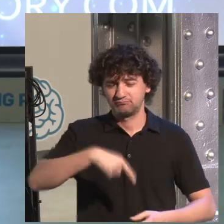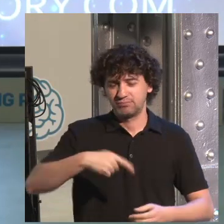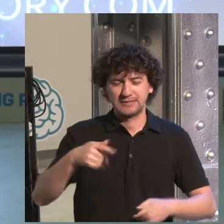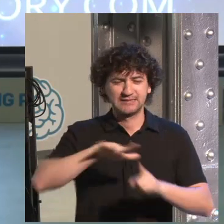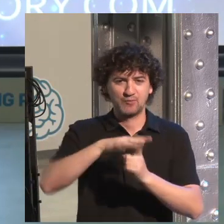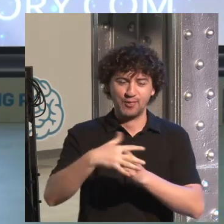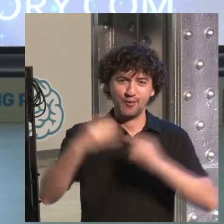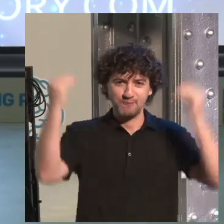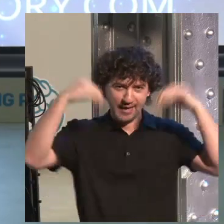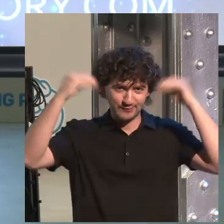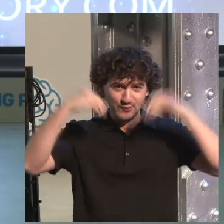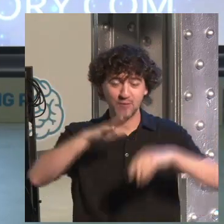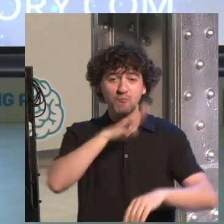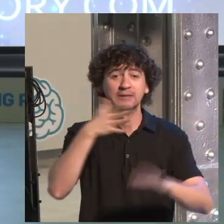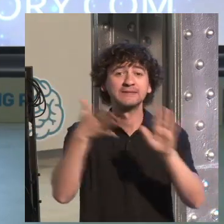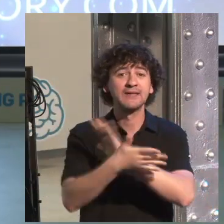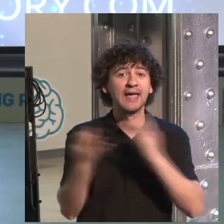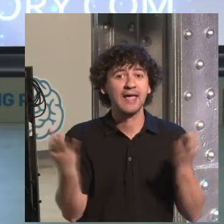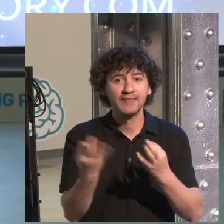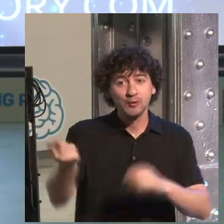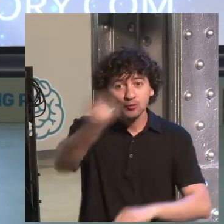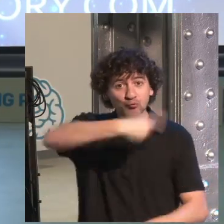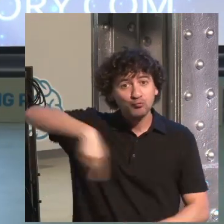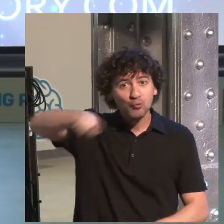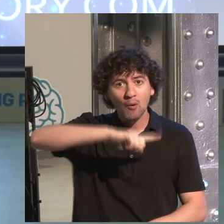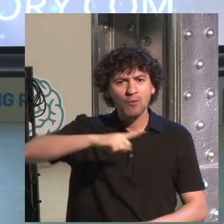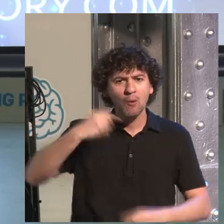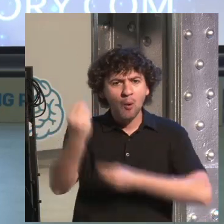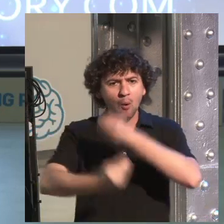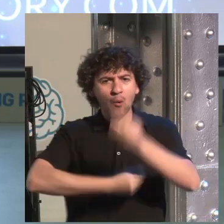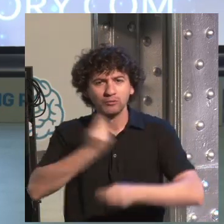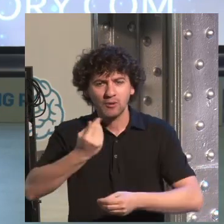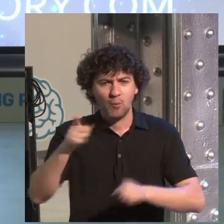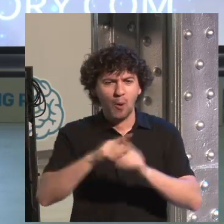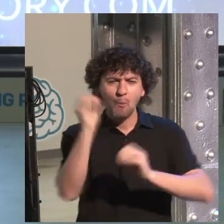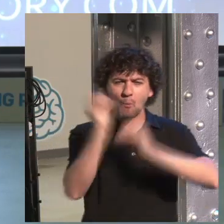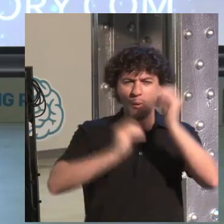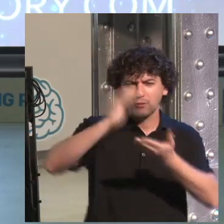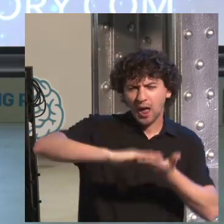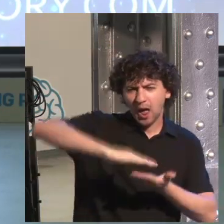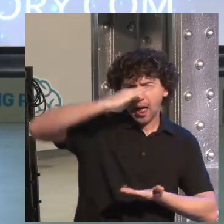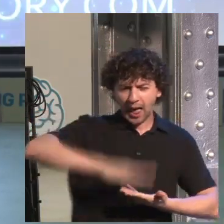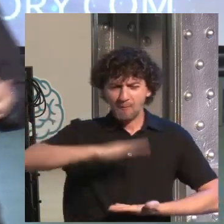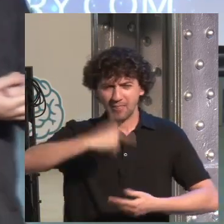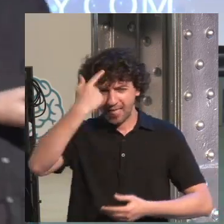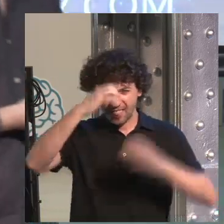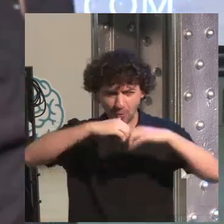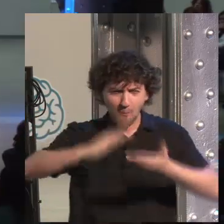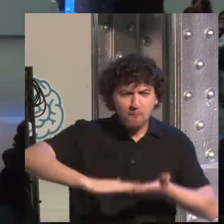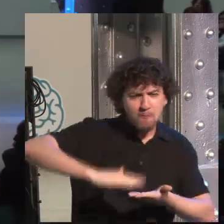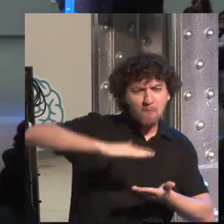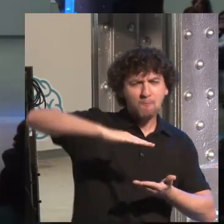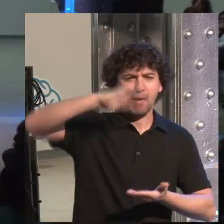absurdas, porque significaría que vosotros podríais usar más porcentaje cerebral, podríais gastar más energía,